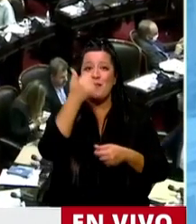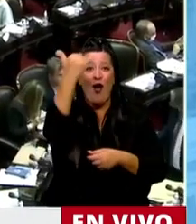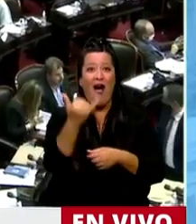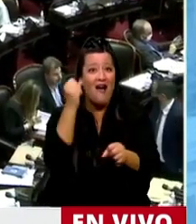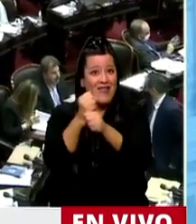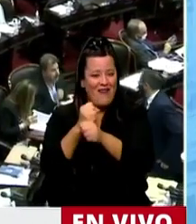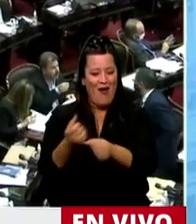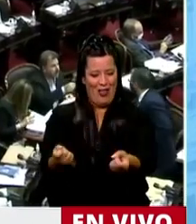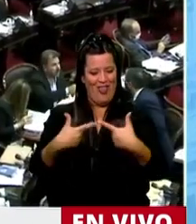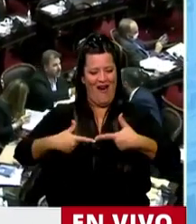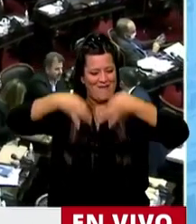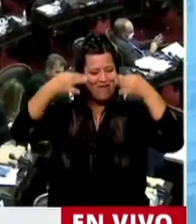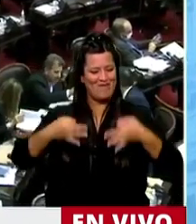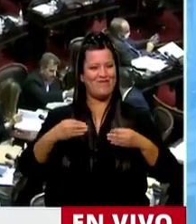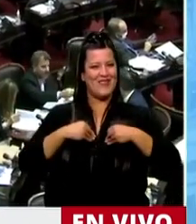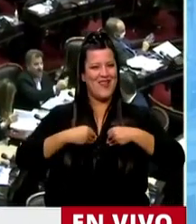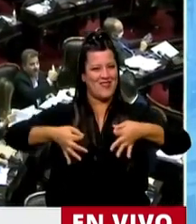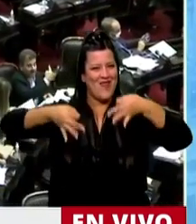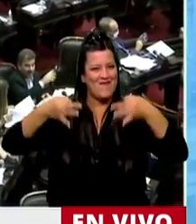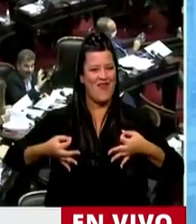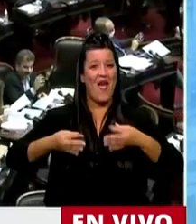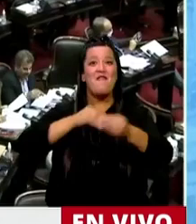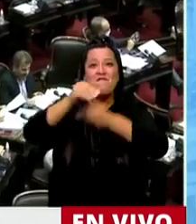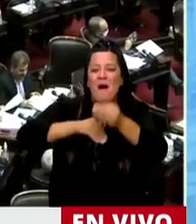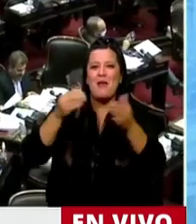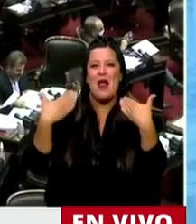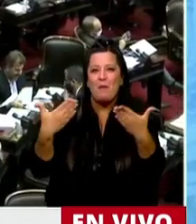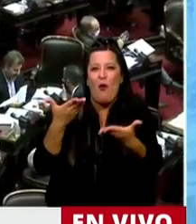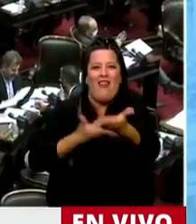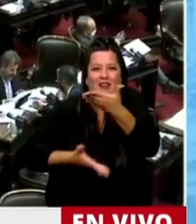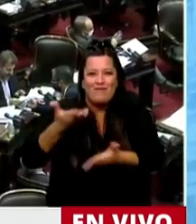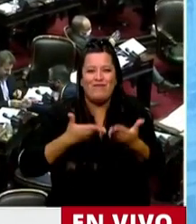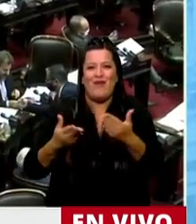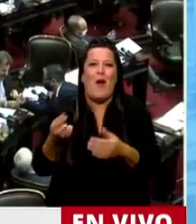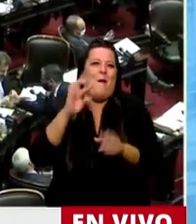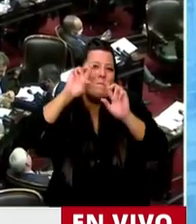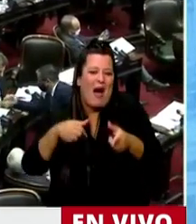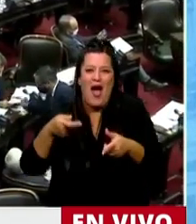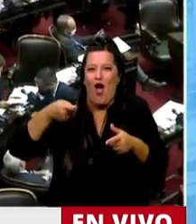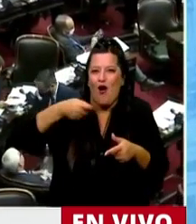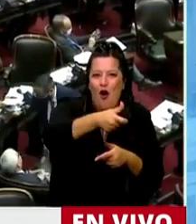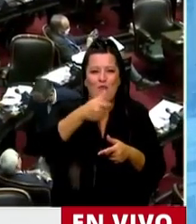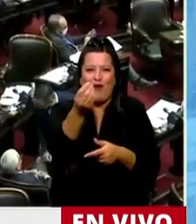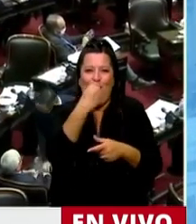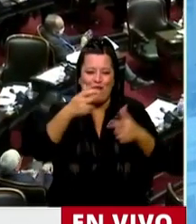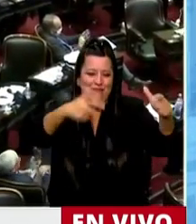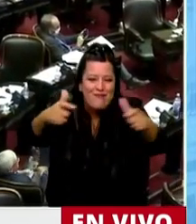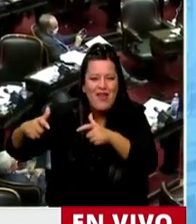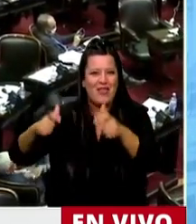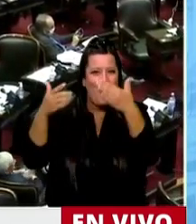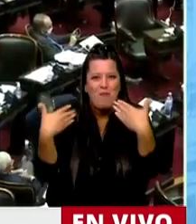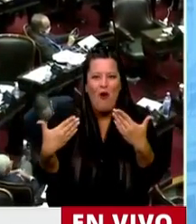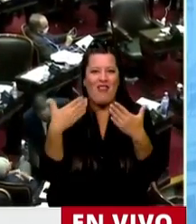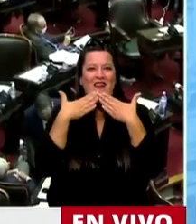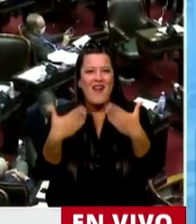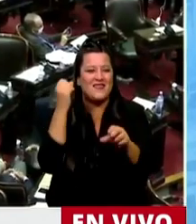hay dignidad, hay la posibilidad de que la familia pueda compartir el pan, esa mesa diaria, hay la posibilidad de que